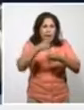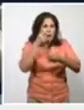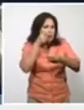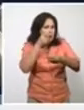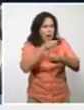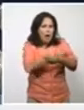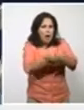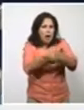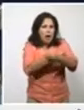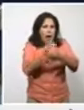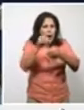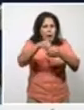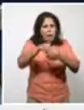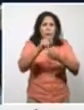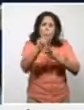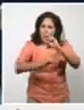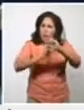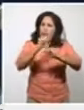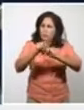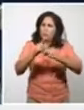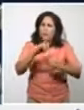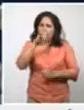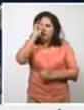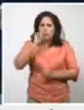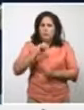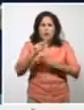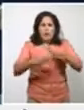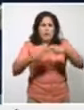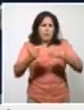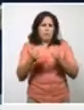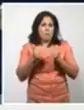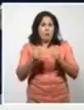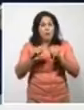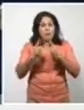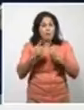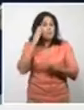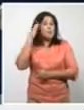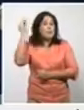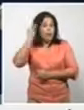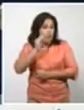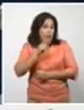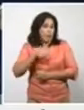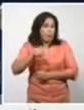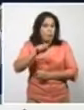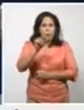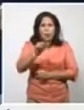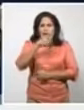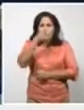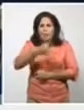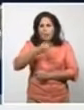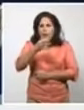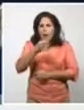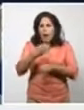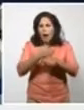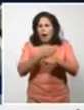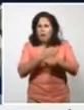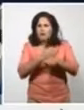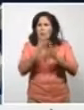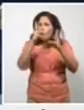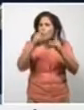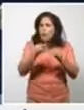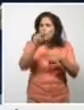se va realizando. Y con eso sabremos, como también hemos dicho, una prevalencia, o sea, cuántos